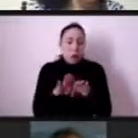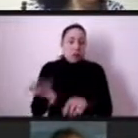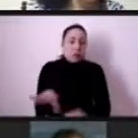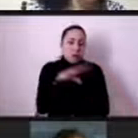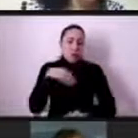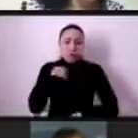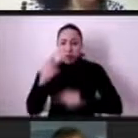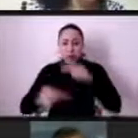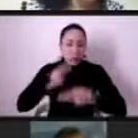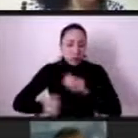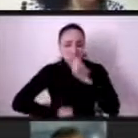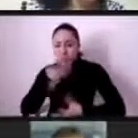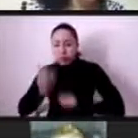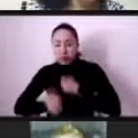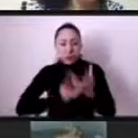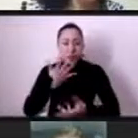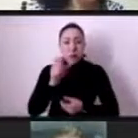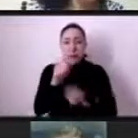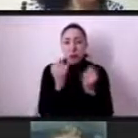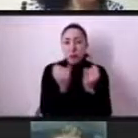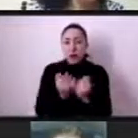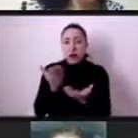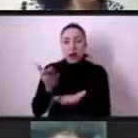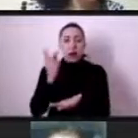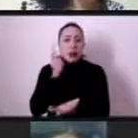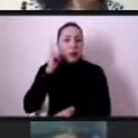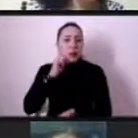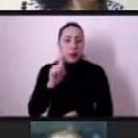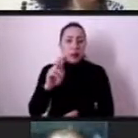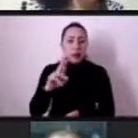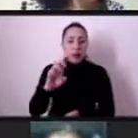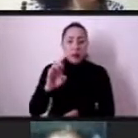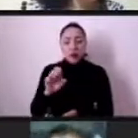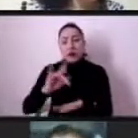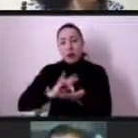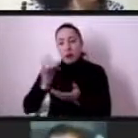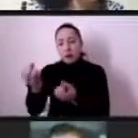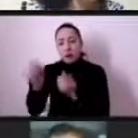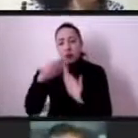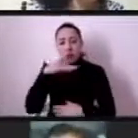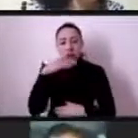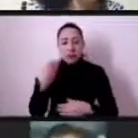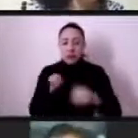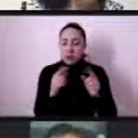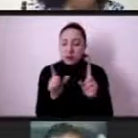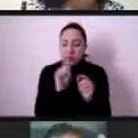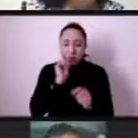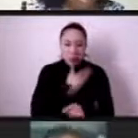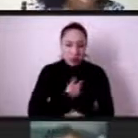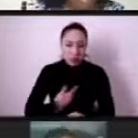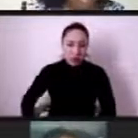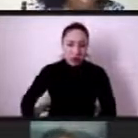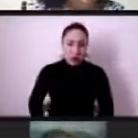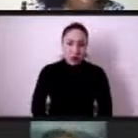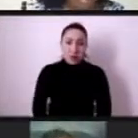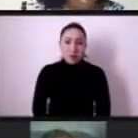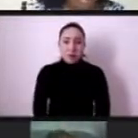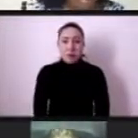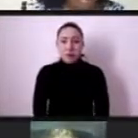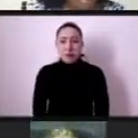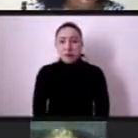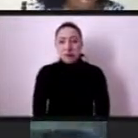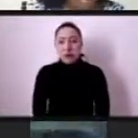y a Tere por tus palabras también. Muchísimas gracias, es cuanto, diputada presidenta. Muchas gracias.